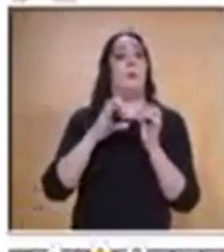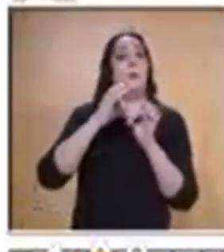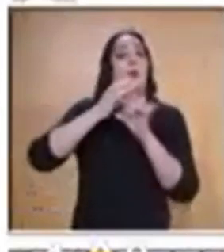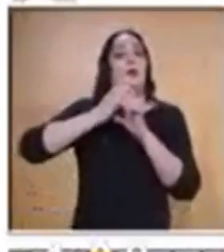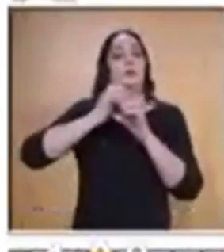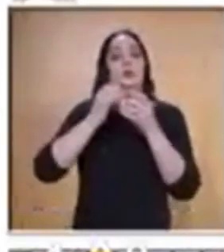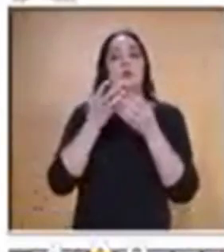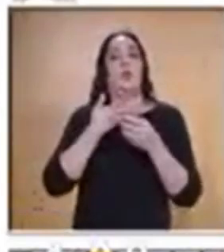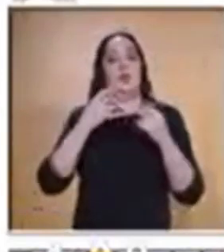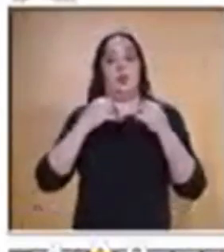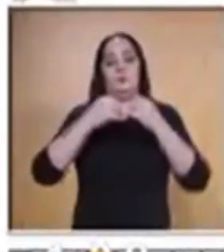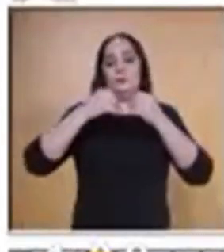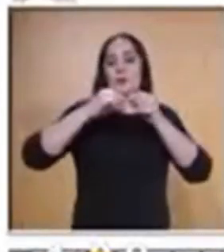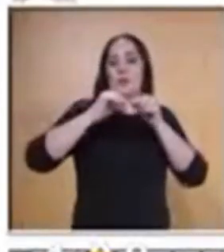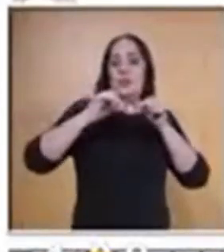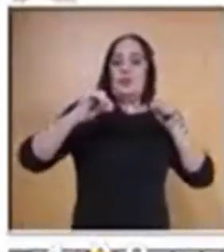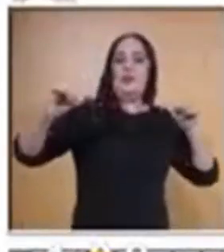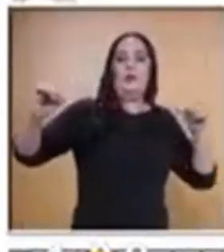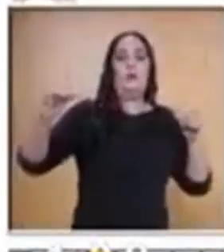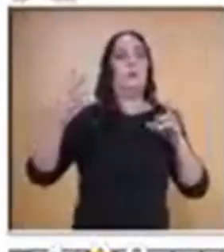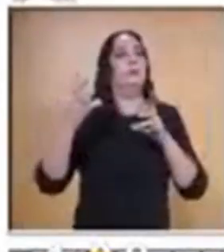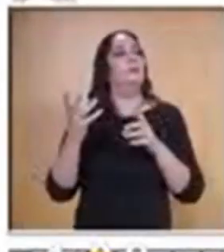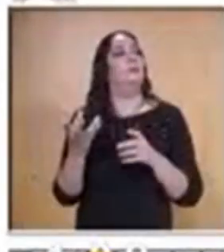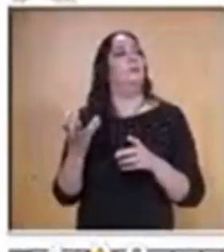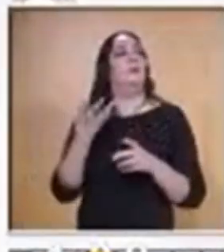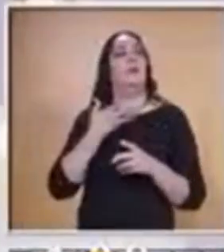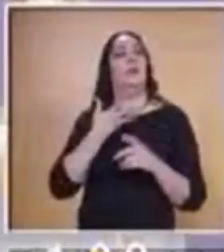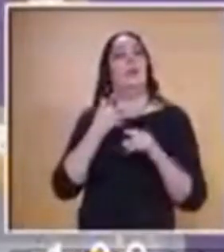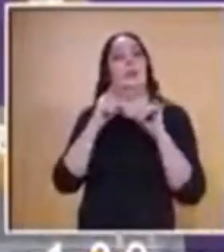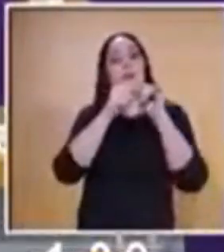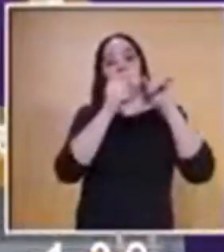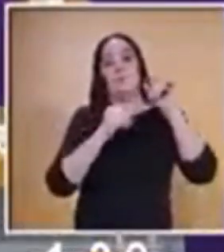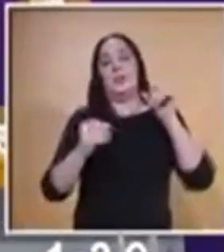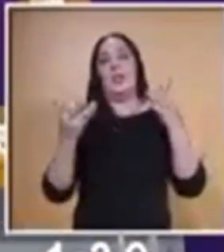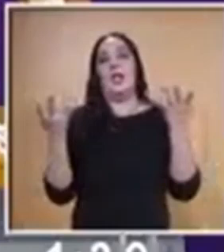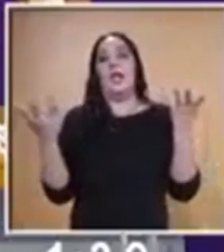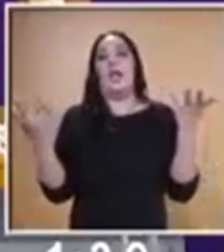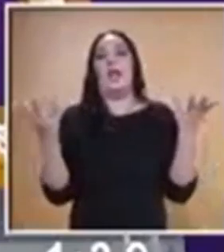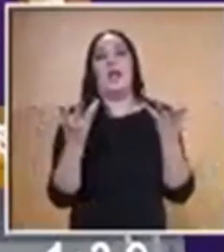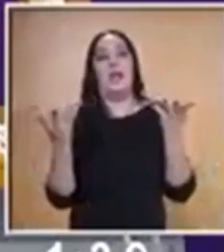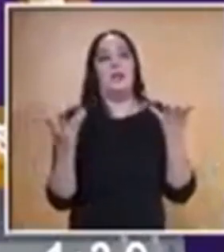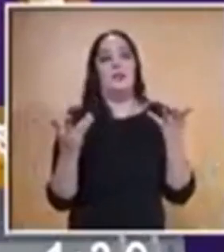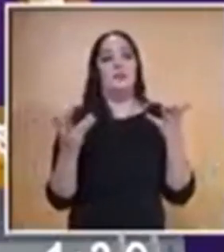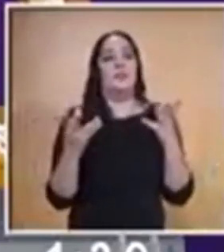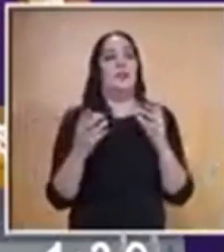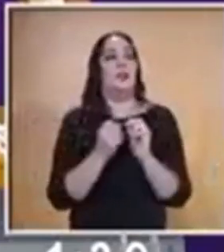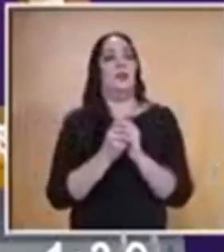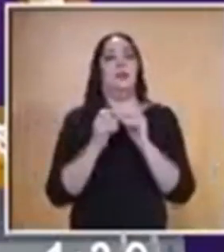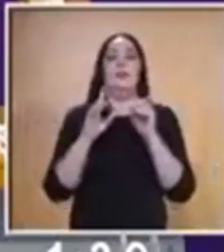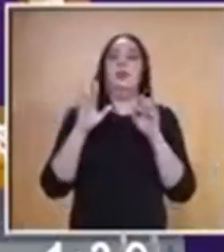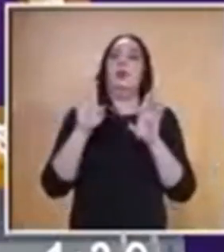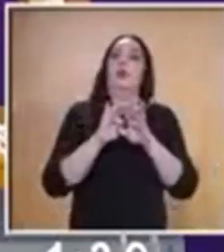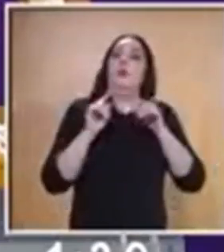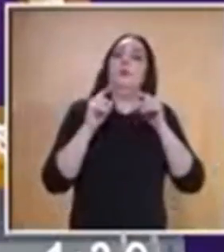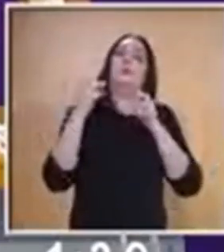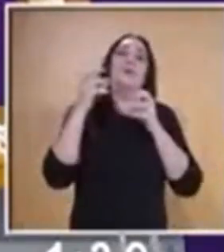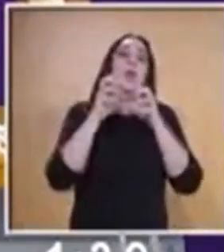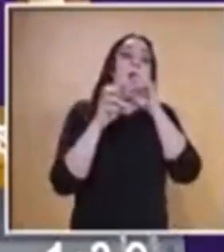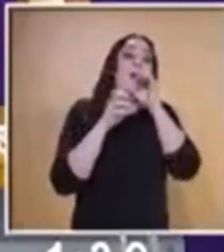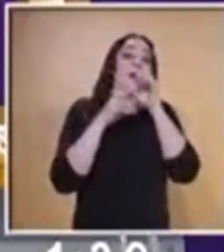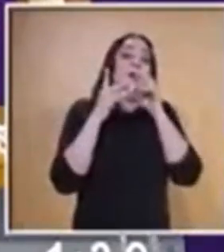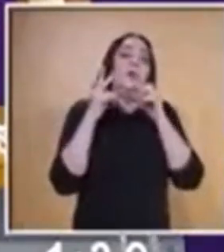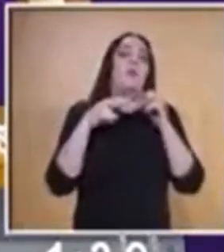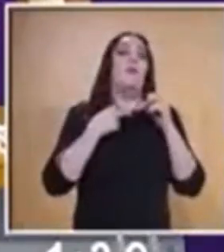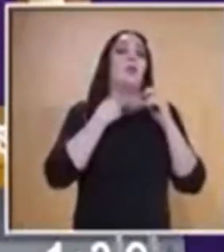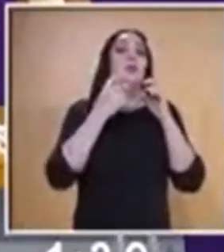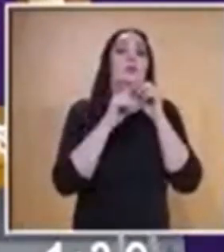un hilo que es el que va a mandar la señal auditiva de un vaso